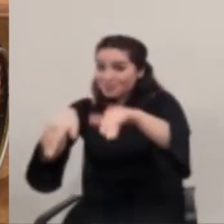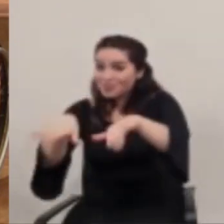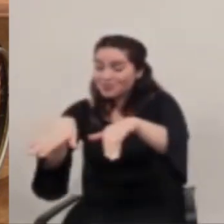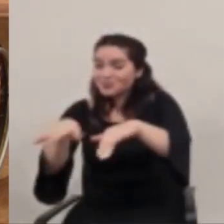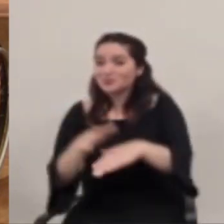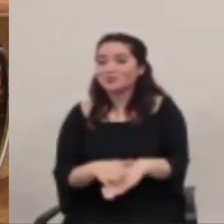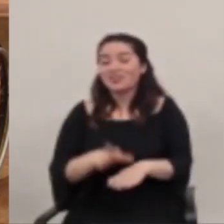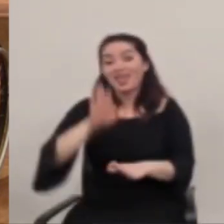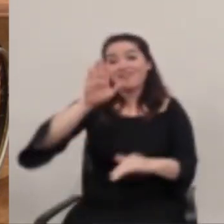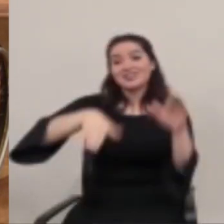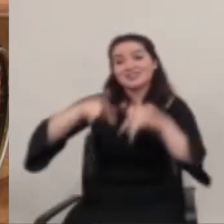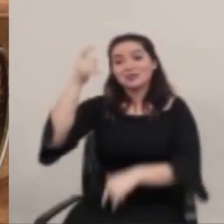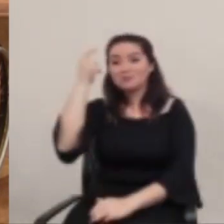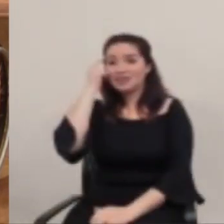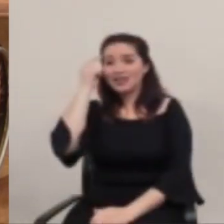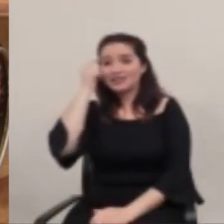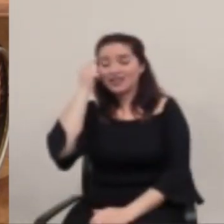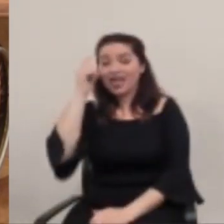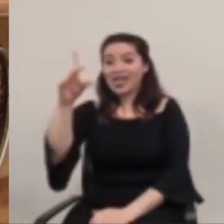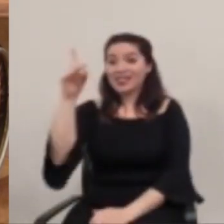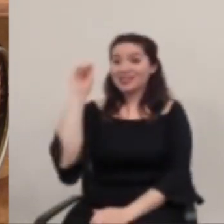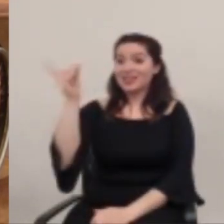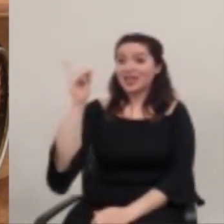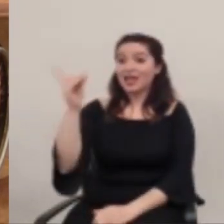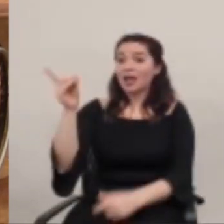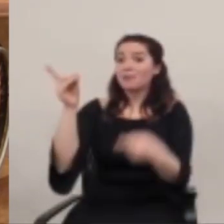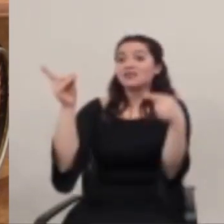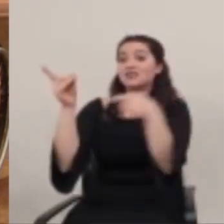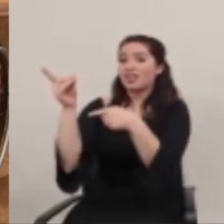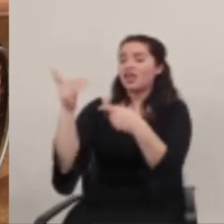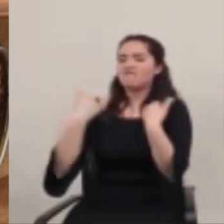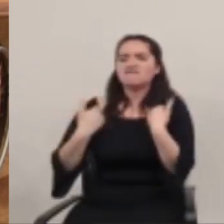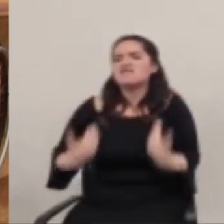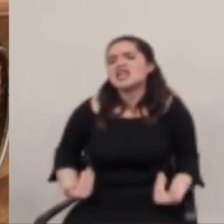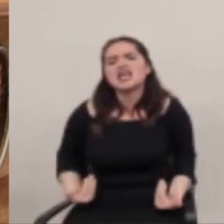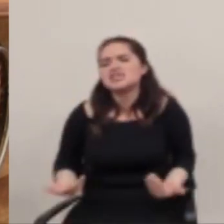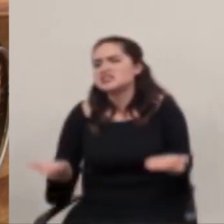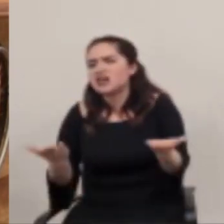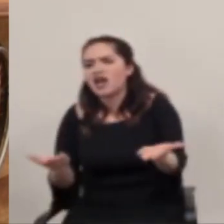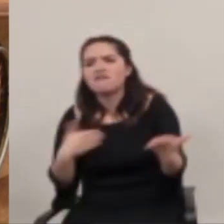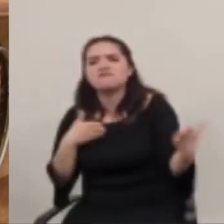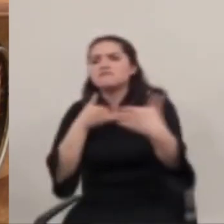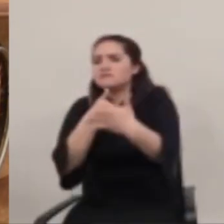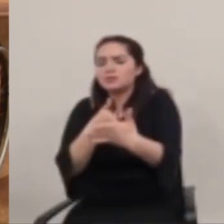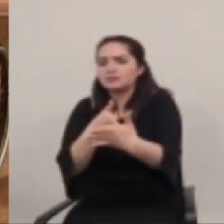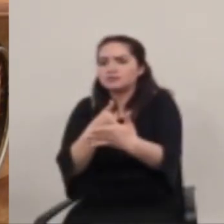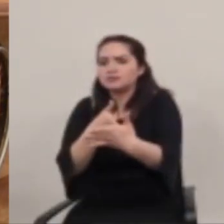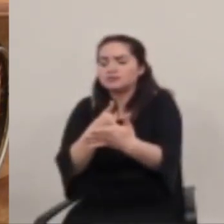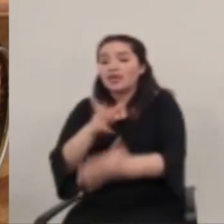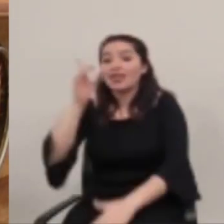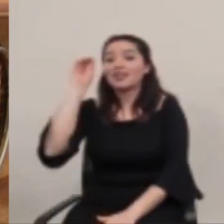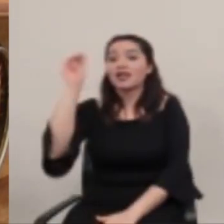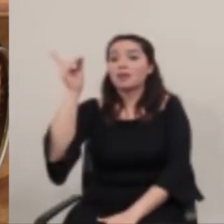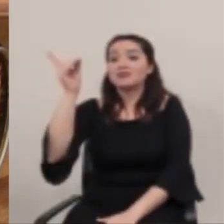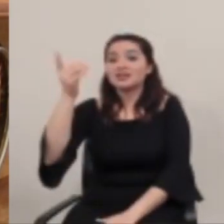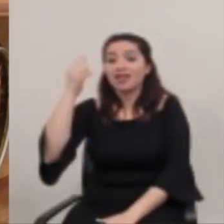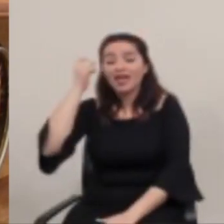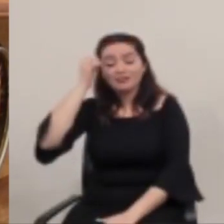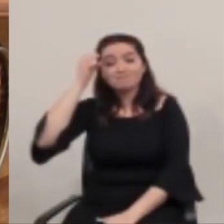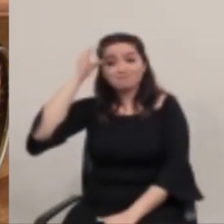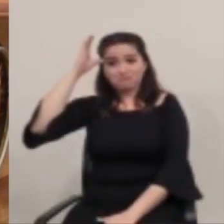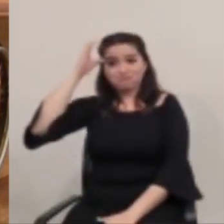porque muchas veces se piensa que si la discapacidad física puede ser una barrera, la discapacidad intelectual ya es